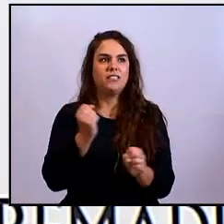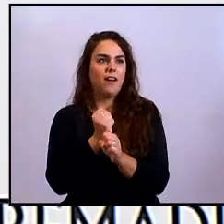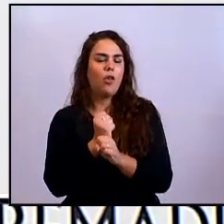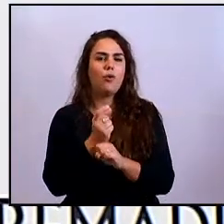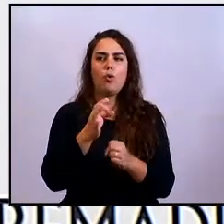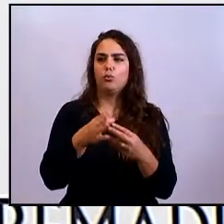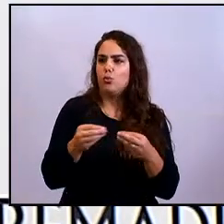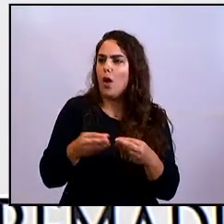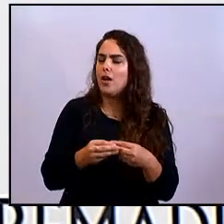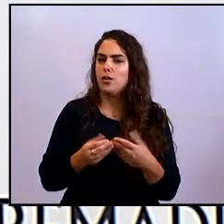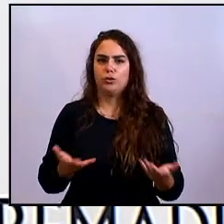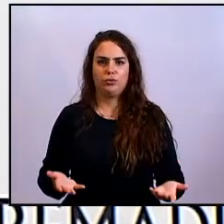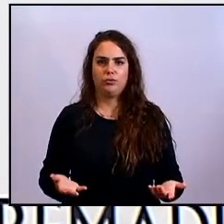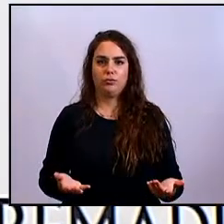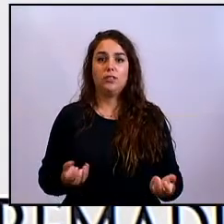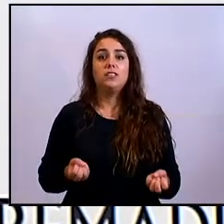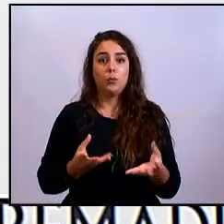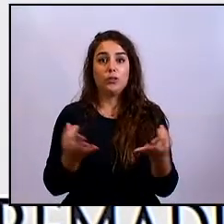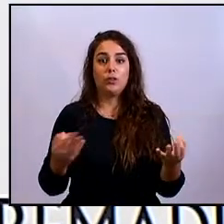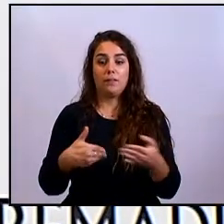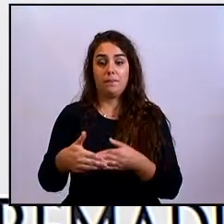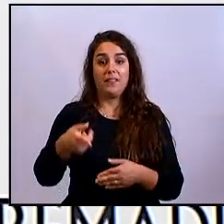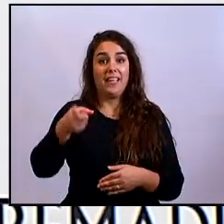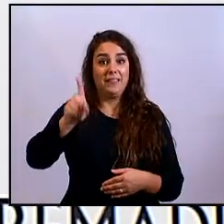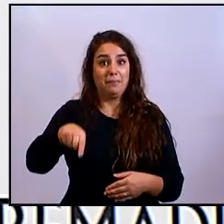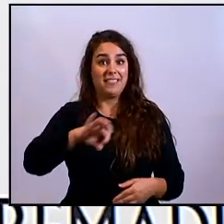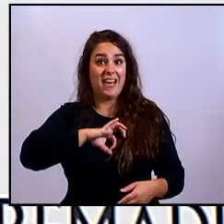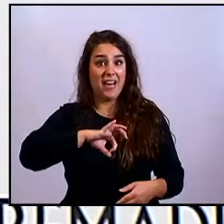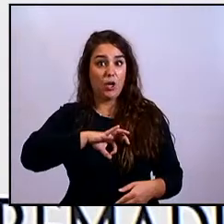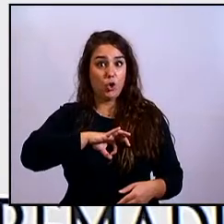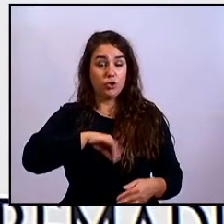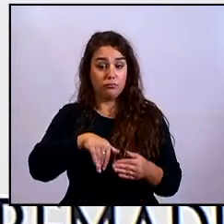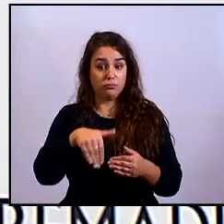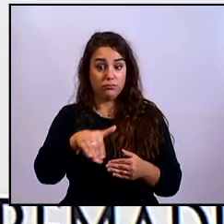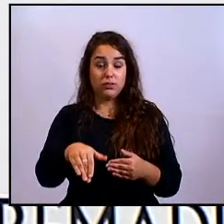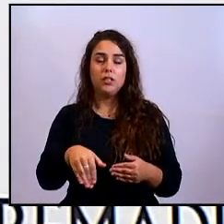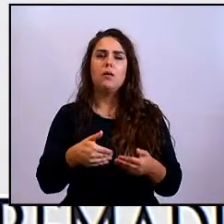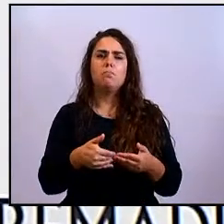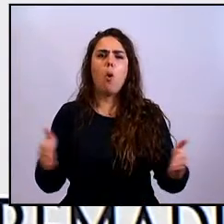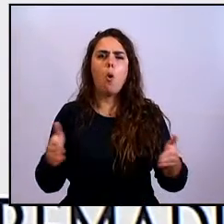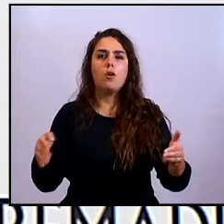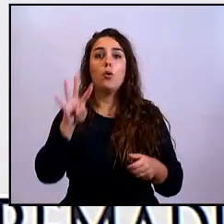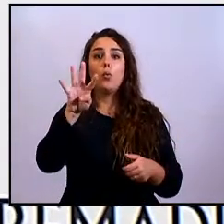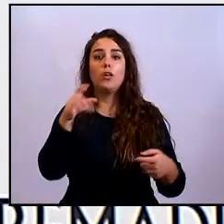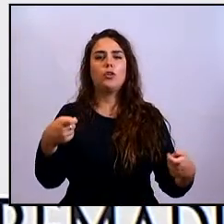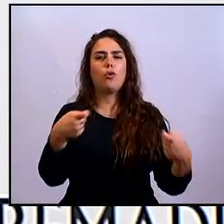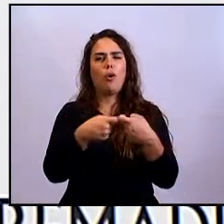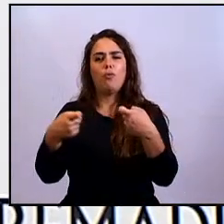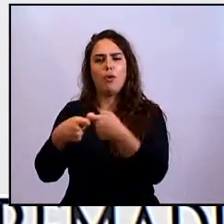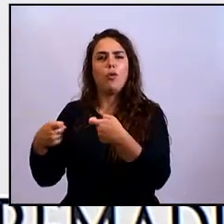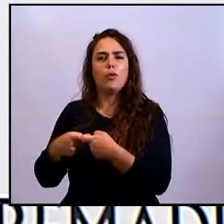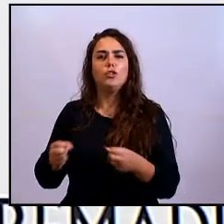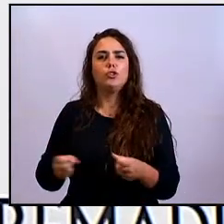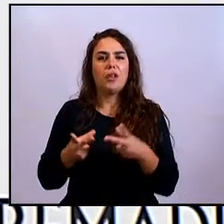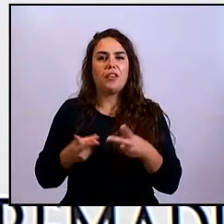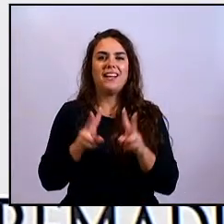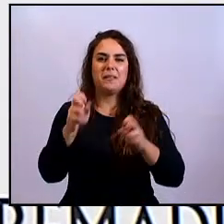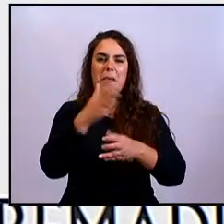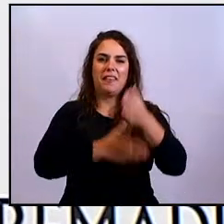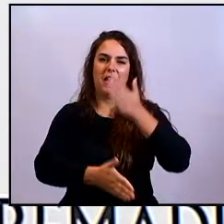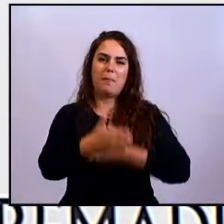usuarios. Les adelanto que el próximo mes de enero vamos a iniciar 4 conciertos sociales en el marco de la